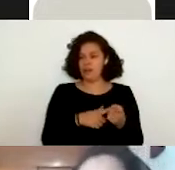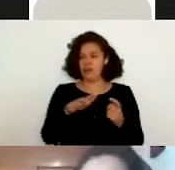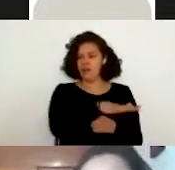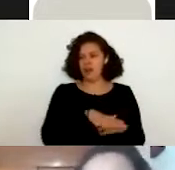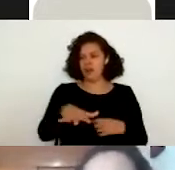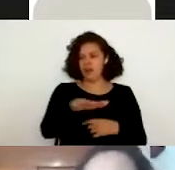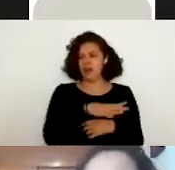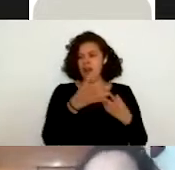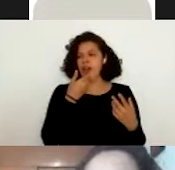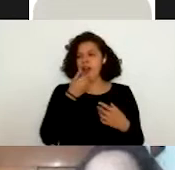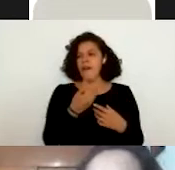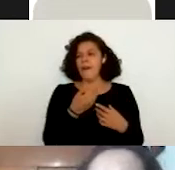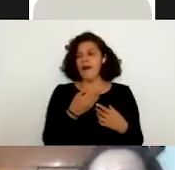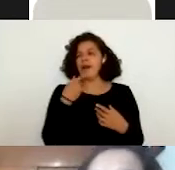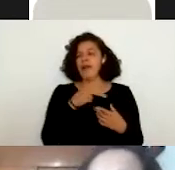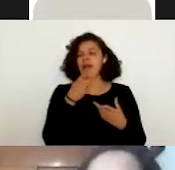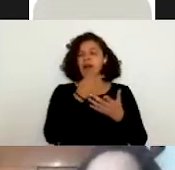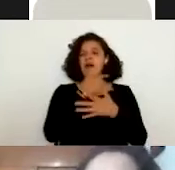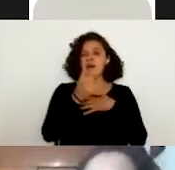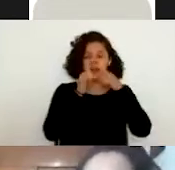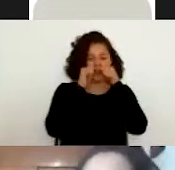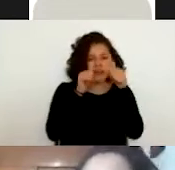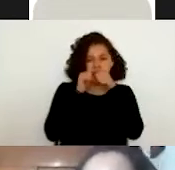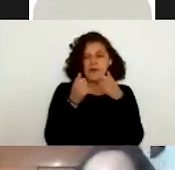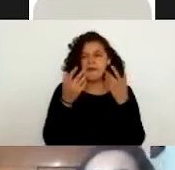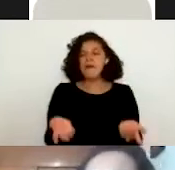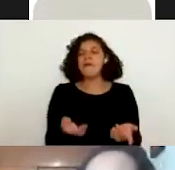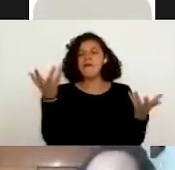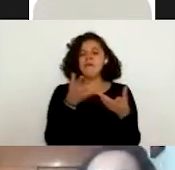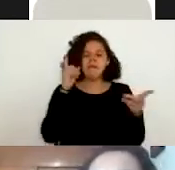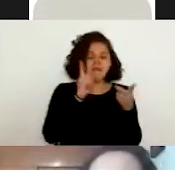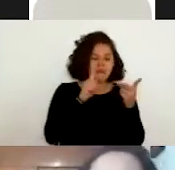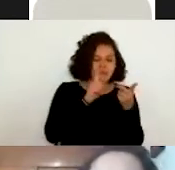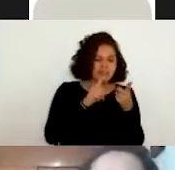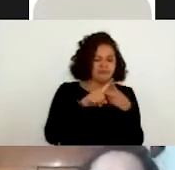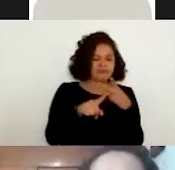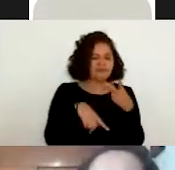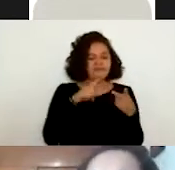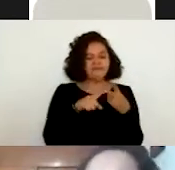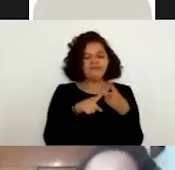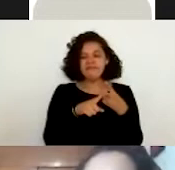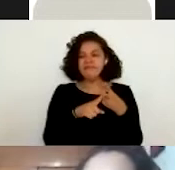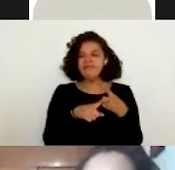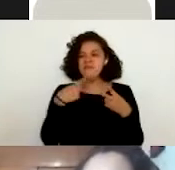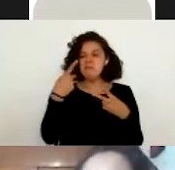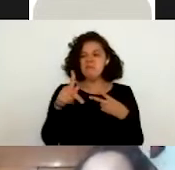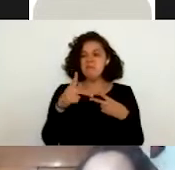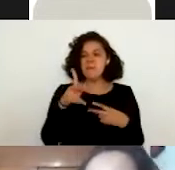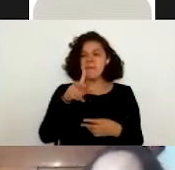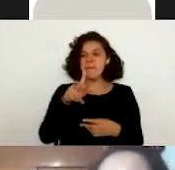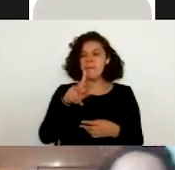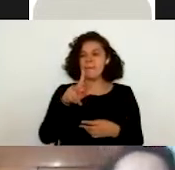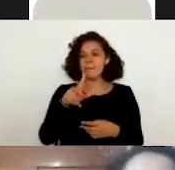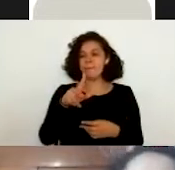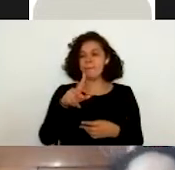la cobertura del proyecto, ¿no? ¿En dónde se va a realizar? ¿Cuál va a ser mi extensión? Si